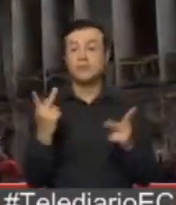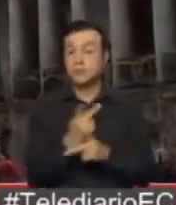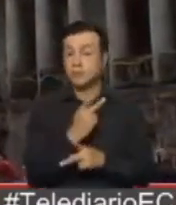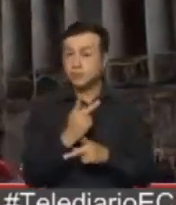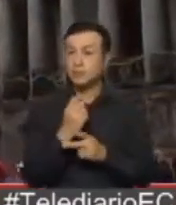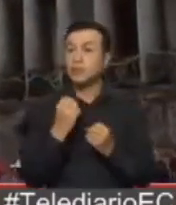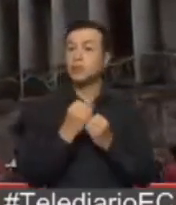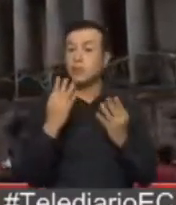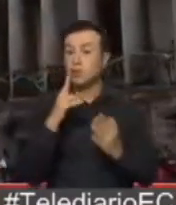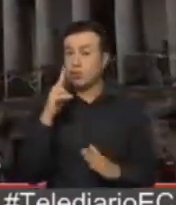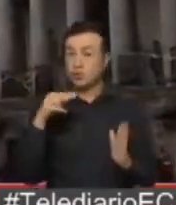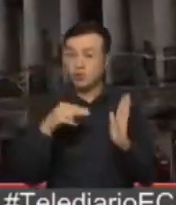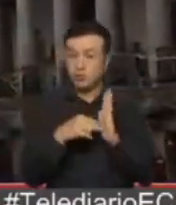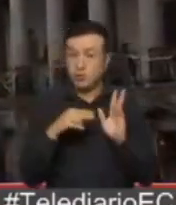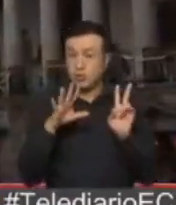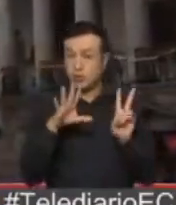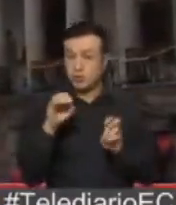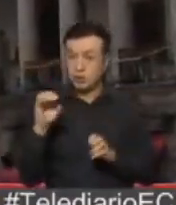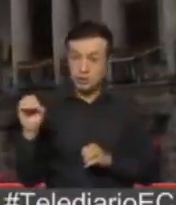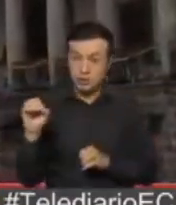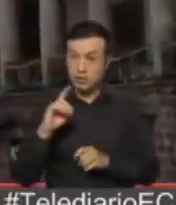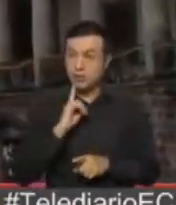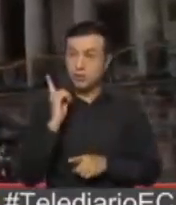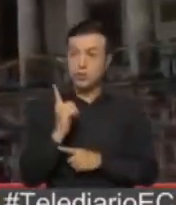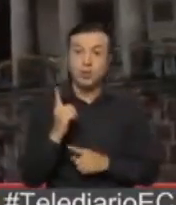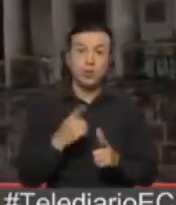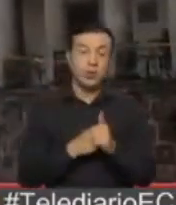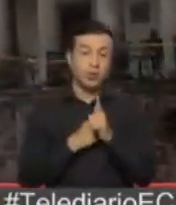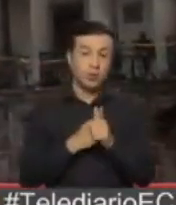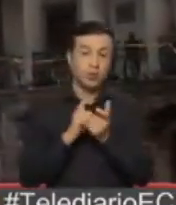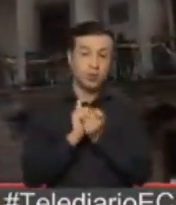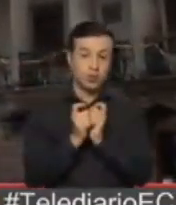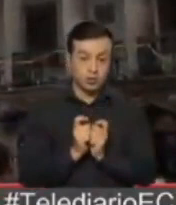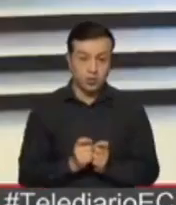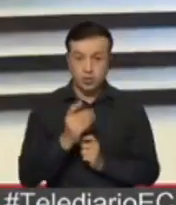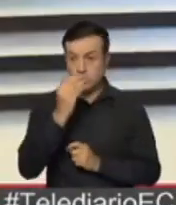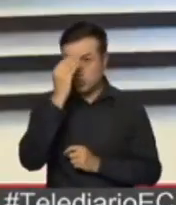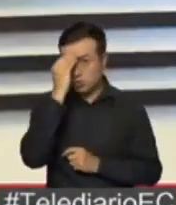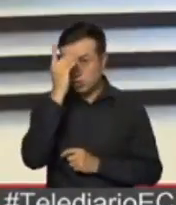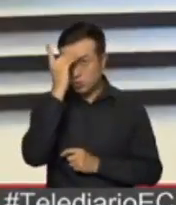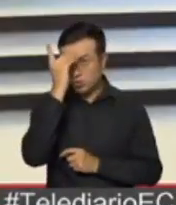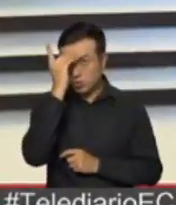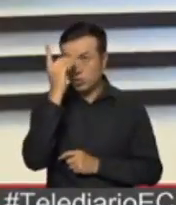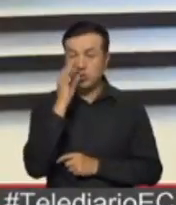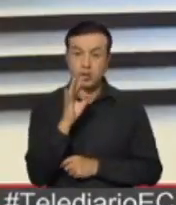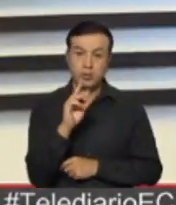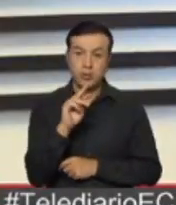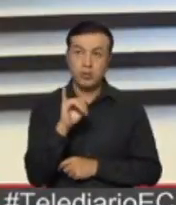a más de 2700 puntos y por lo tanto urge una reestructuración de la deuda